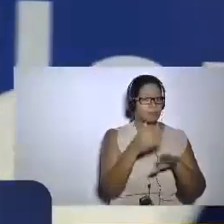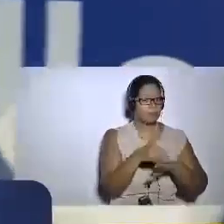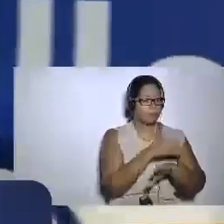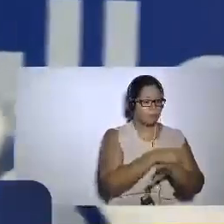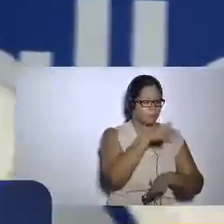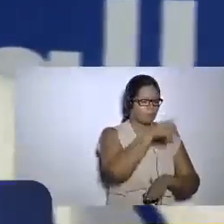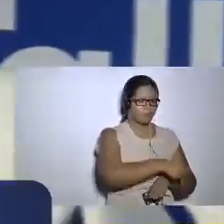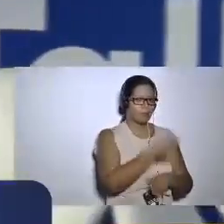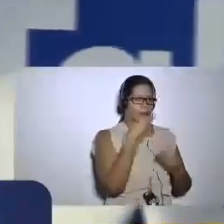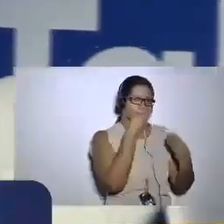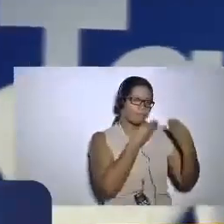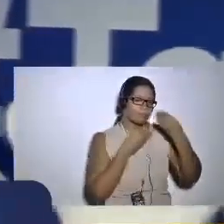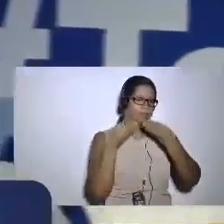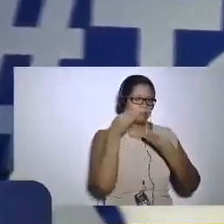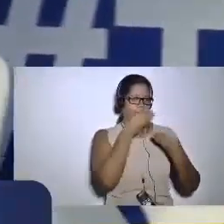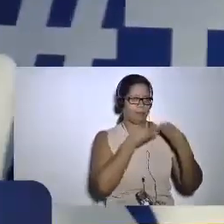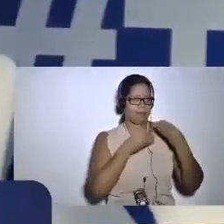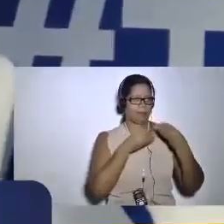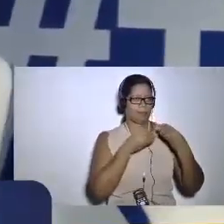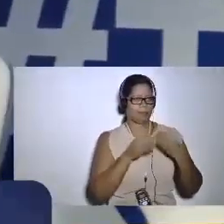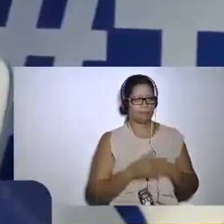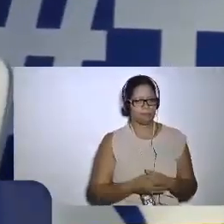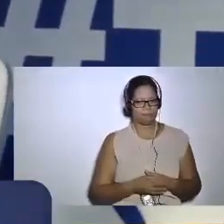bastante interesante. Bien.